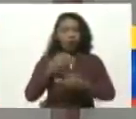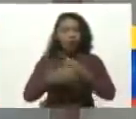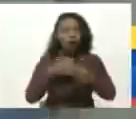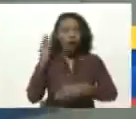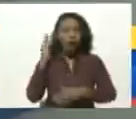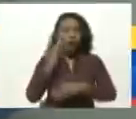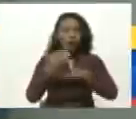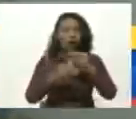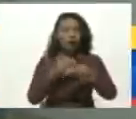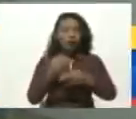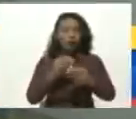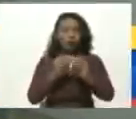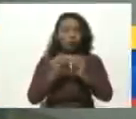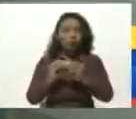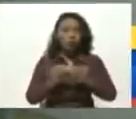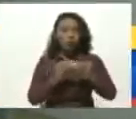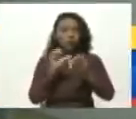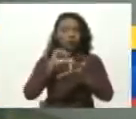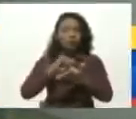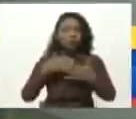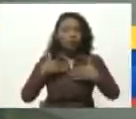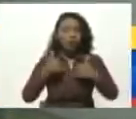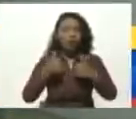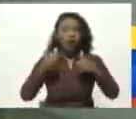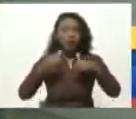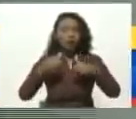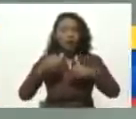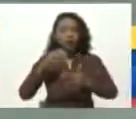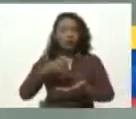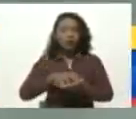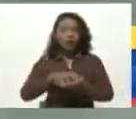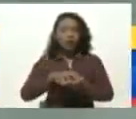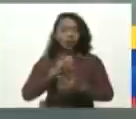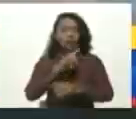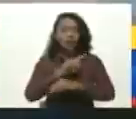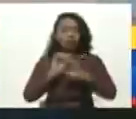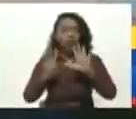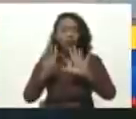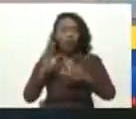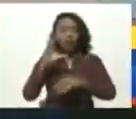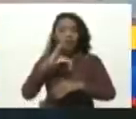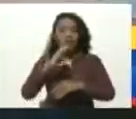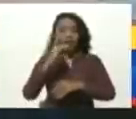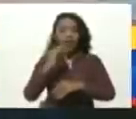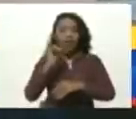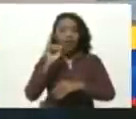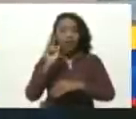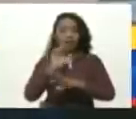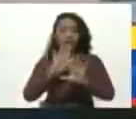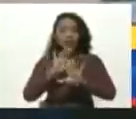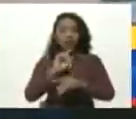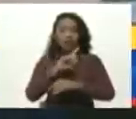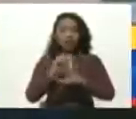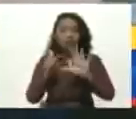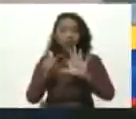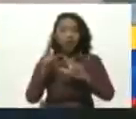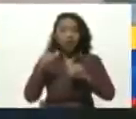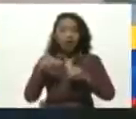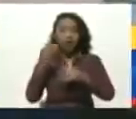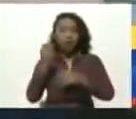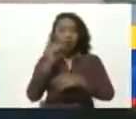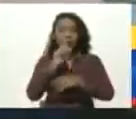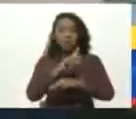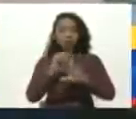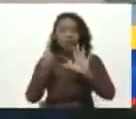venido cometiendo en la reparación de todos nuestros centros de salud acá en el estado, de 19 CDI, 16 ya reparados. Este es el número 16 que